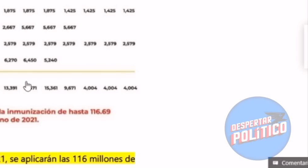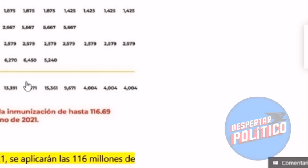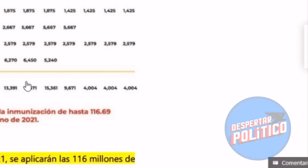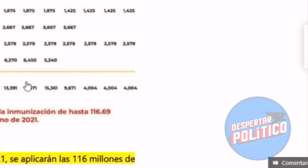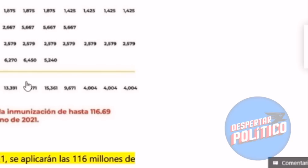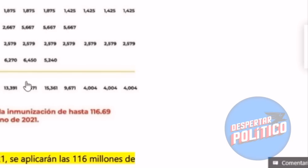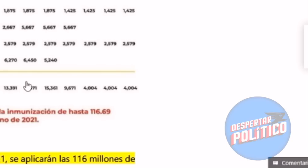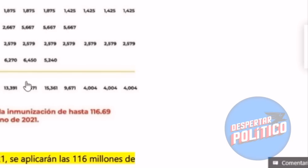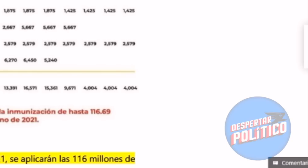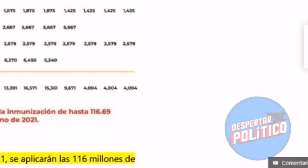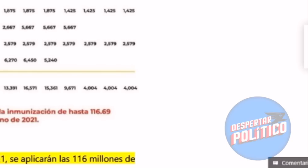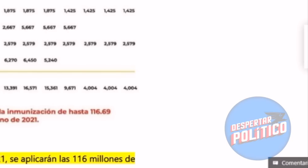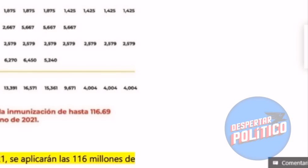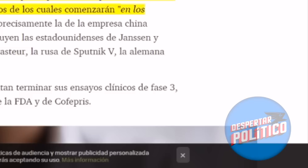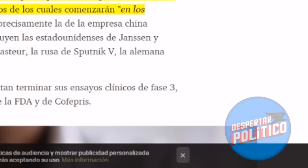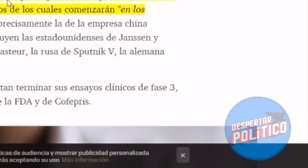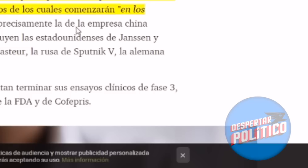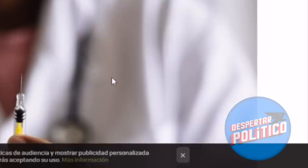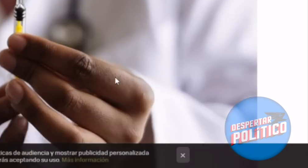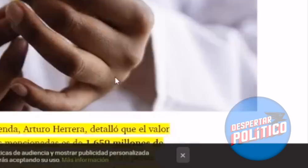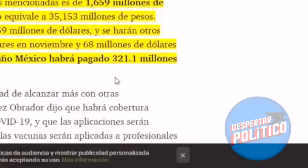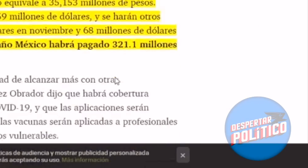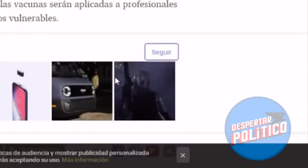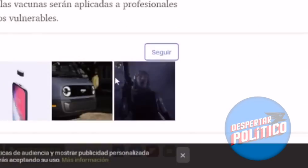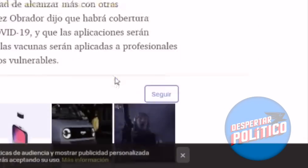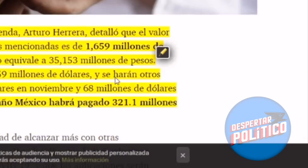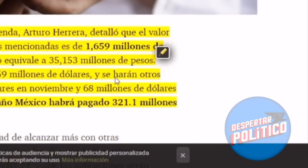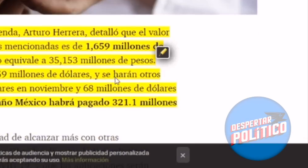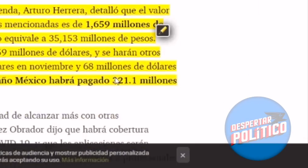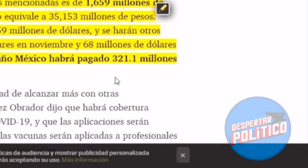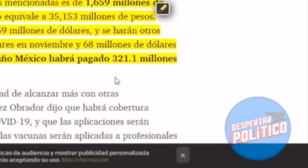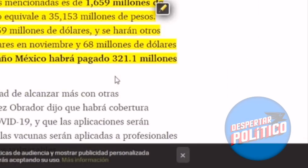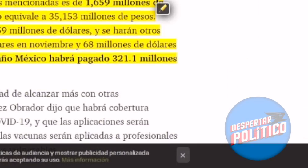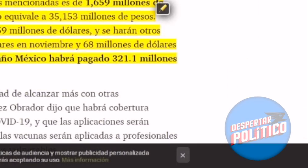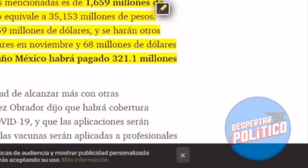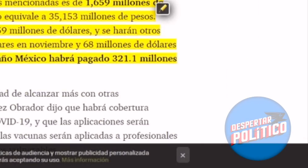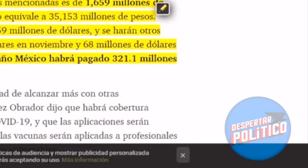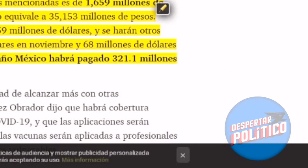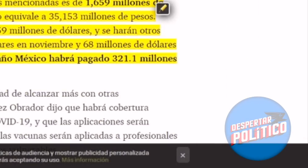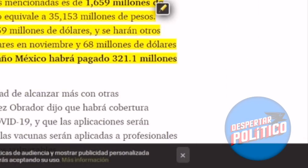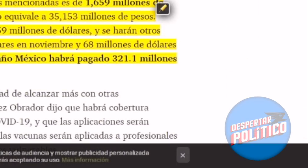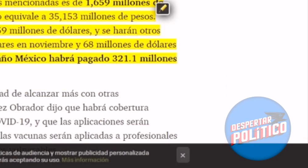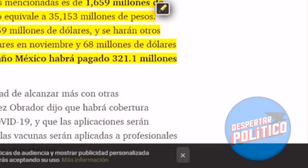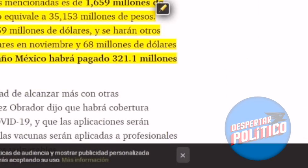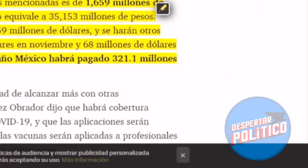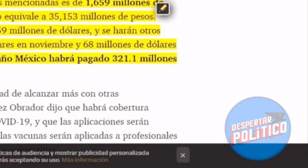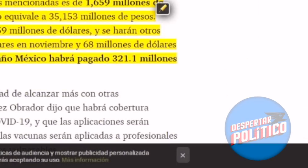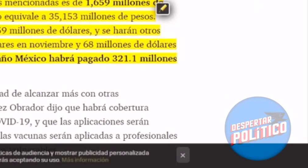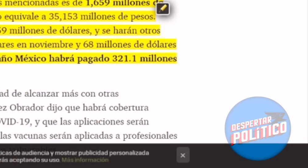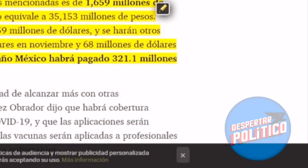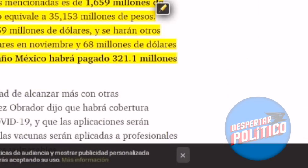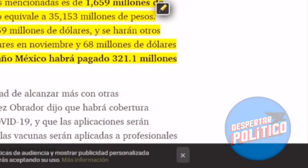a diciembre de este año. ¿Cuánto nos vamos a gastar? El secretario Arturo Herrera lo señaló. La compra total de las